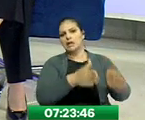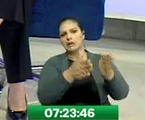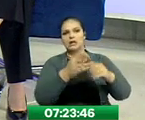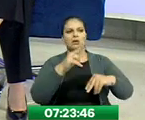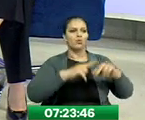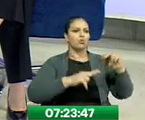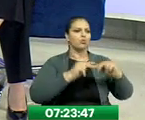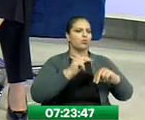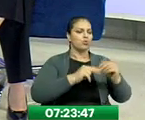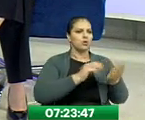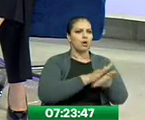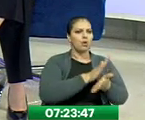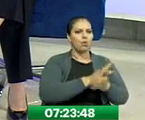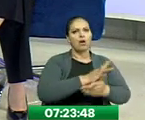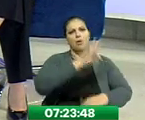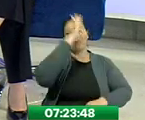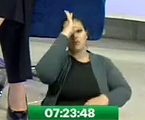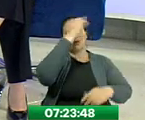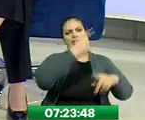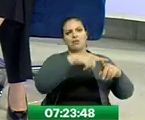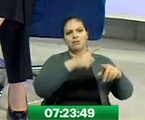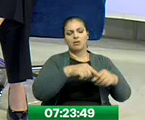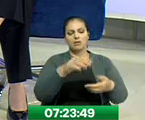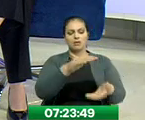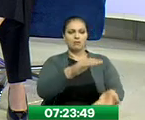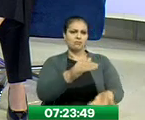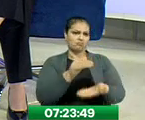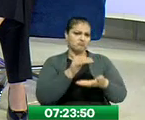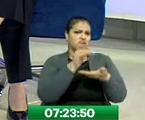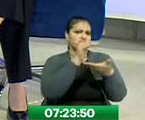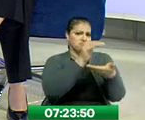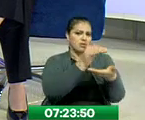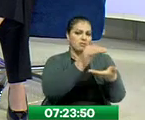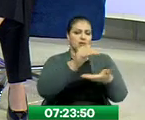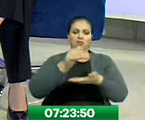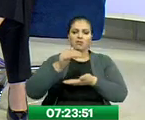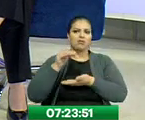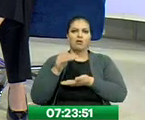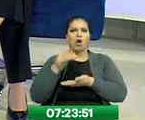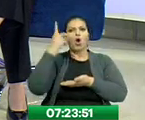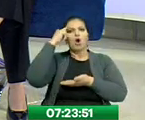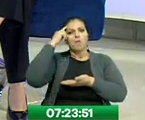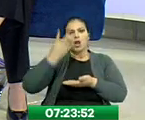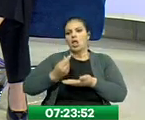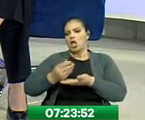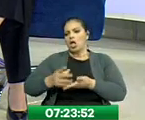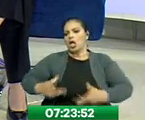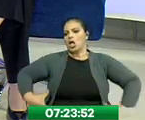sobre todo cuando está reprimida, ha dicho él, porque se ha priorizado el gasto corriente.